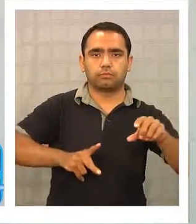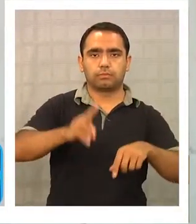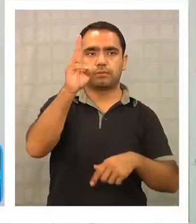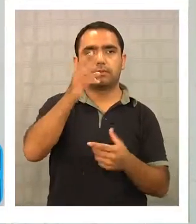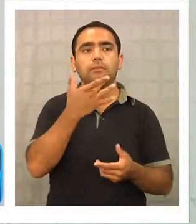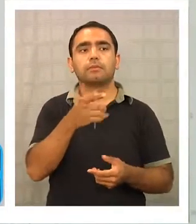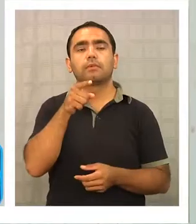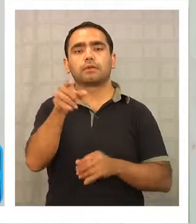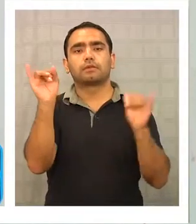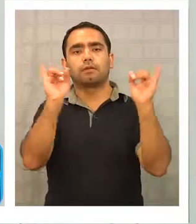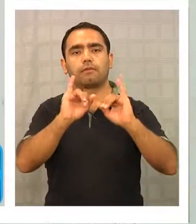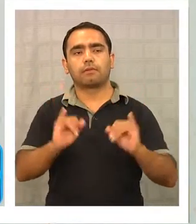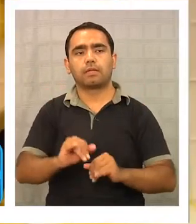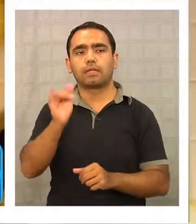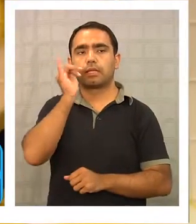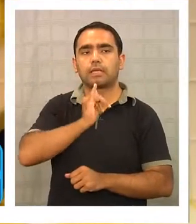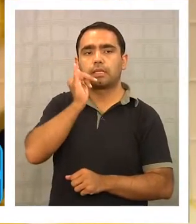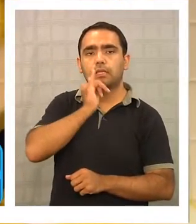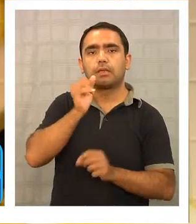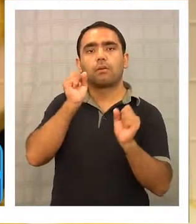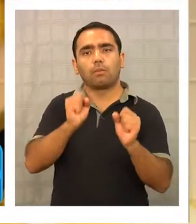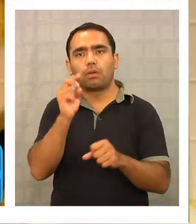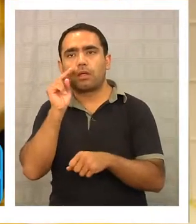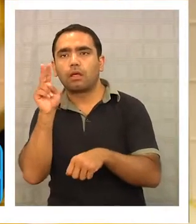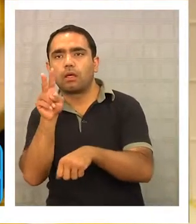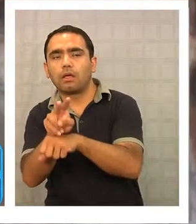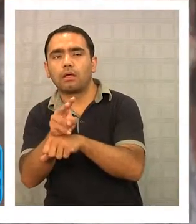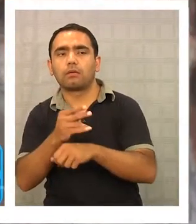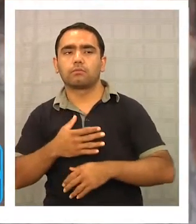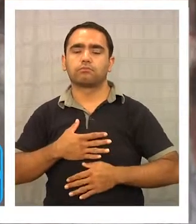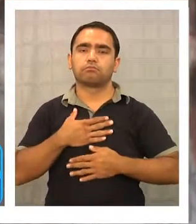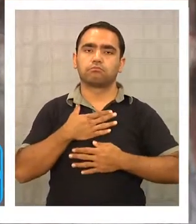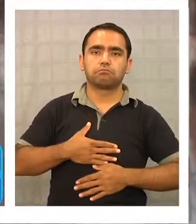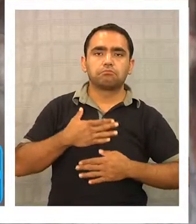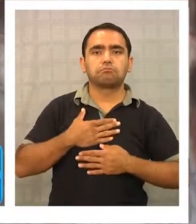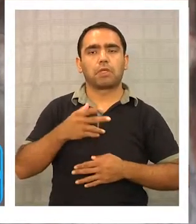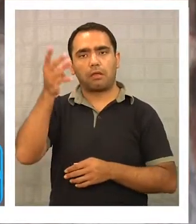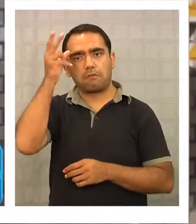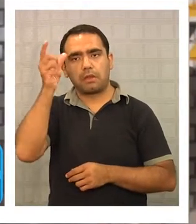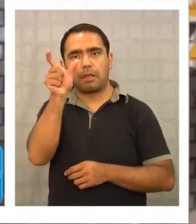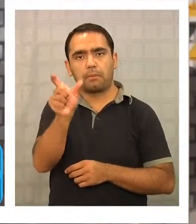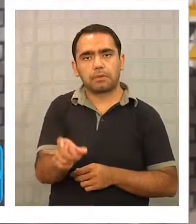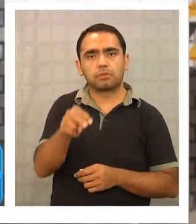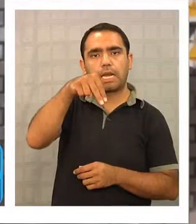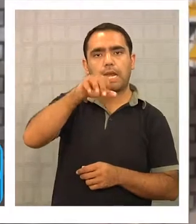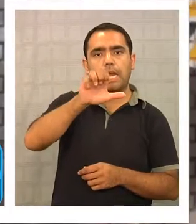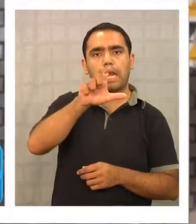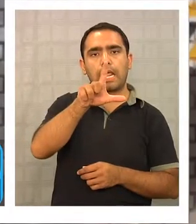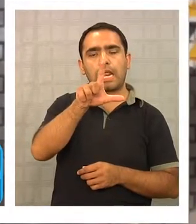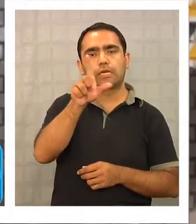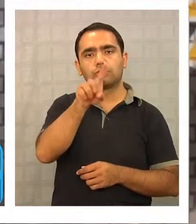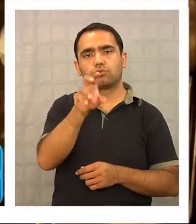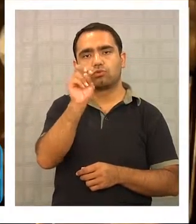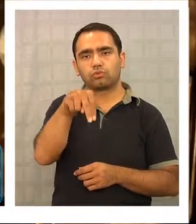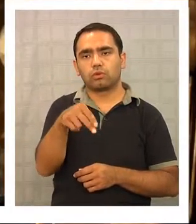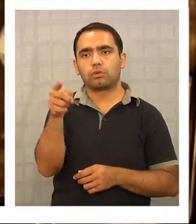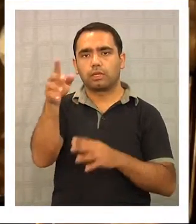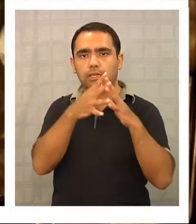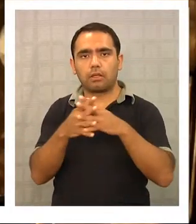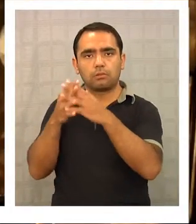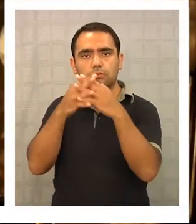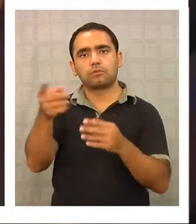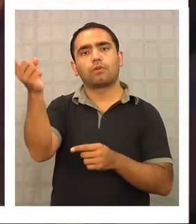igual es entretenido y bueno, así que... ¿Tú vas a participar en el trabajo? Yo a eso estoy viendo, creo que sí. Terminada la obra del artista, se